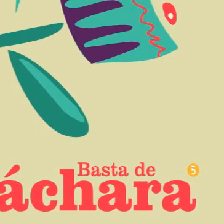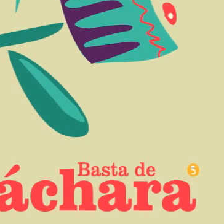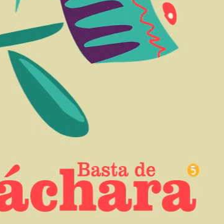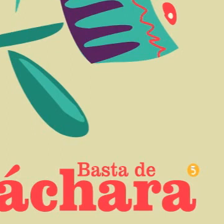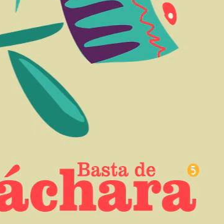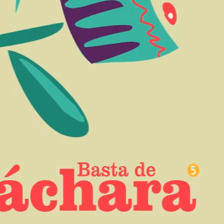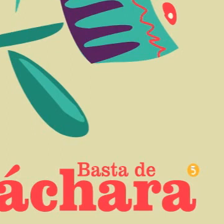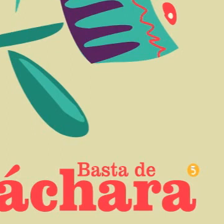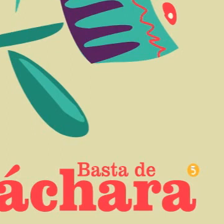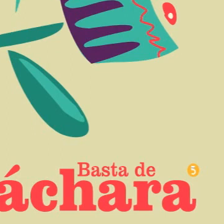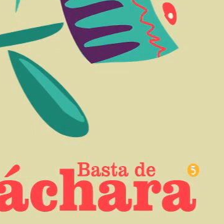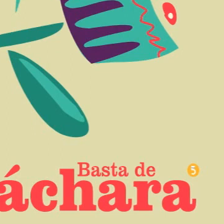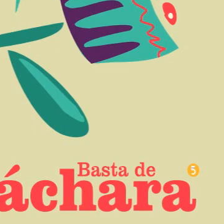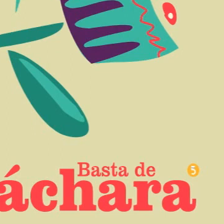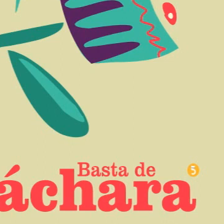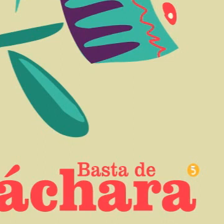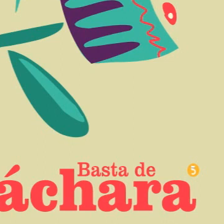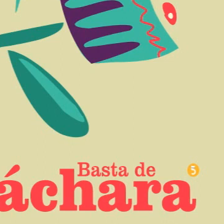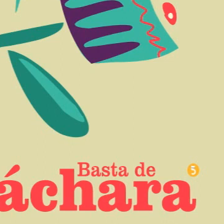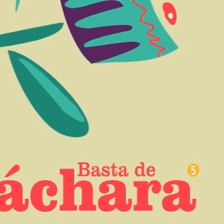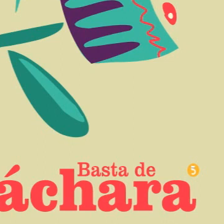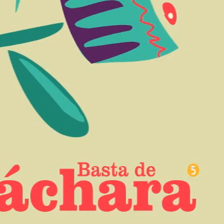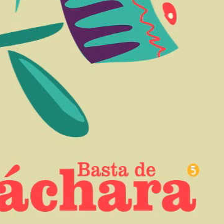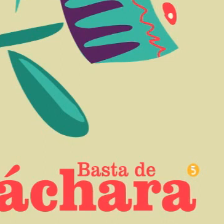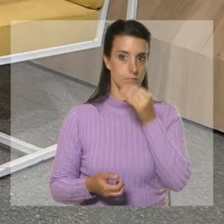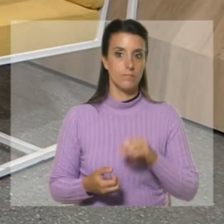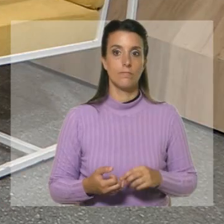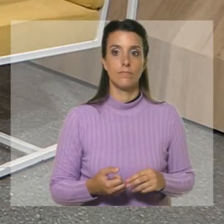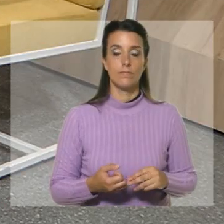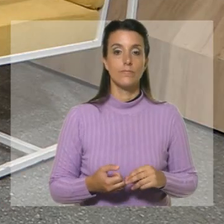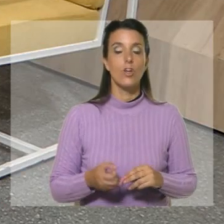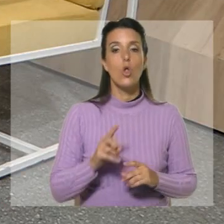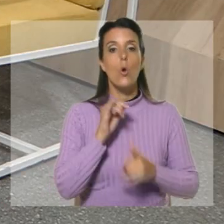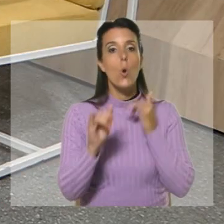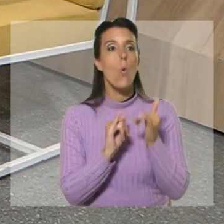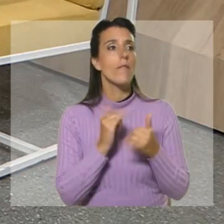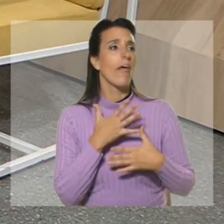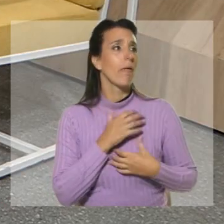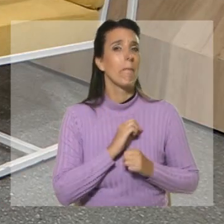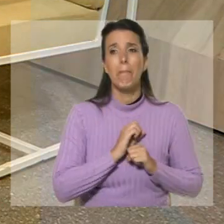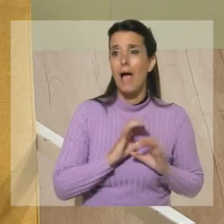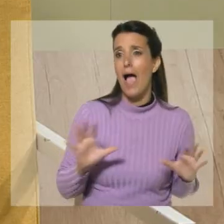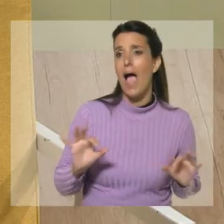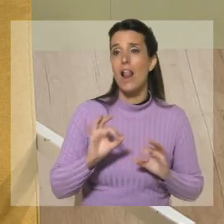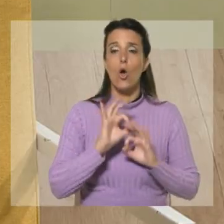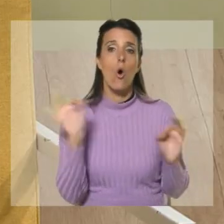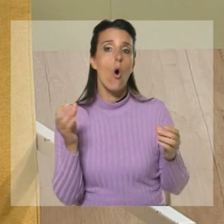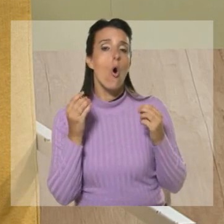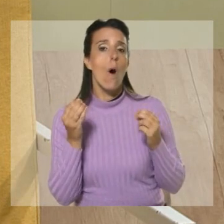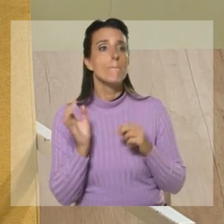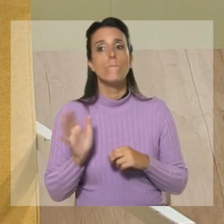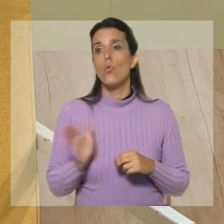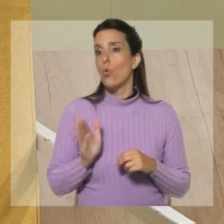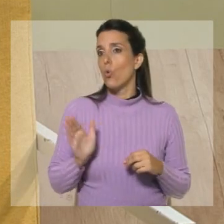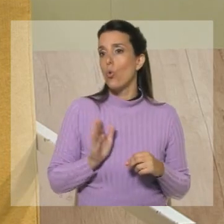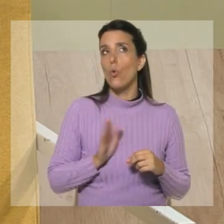de un autoterrorismo emocional. O sea, no contamos la historia de un despecho, ni, ni la clásica representación de una mujer que